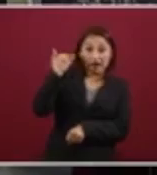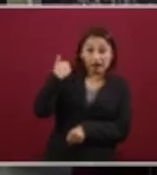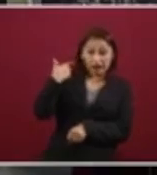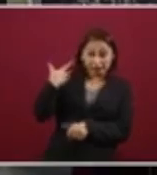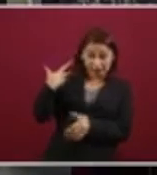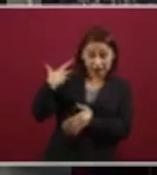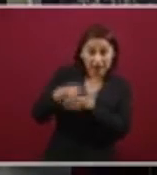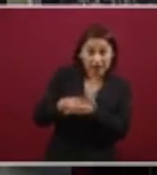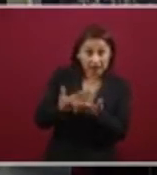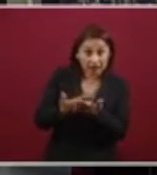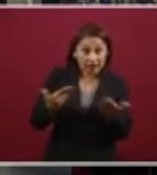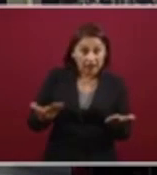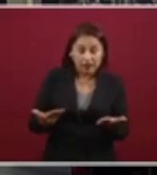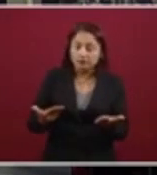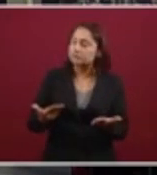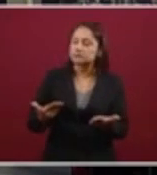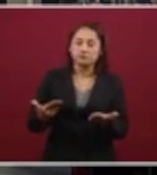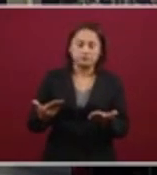Cambio.